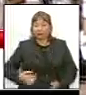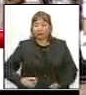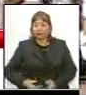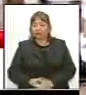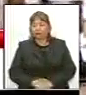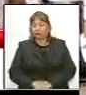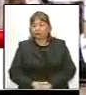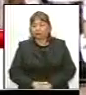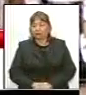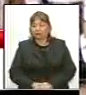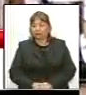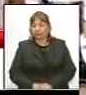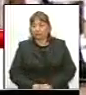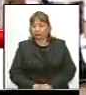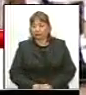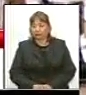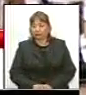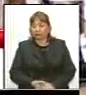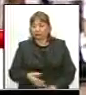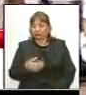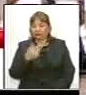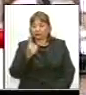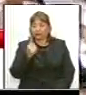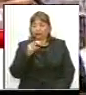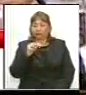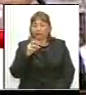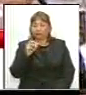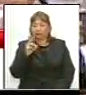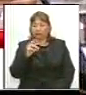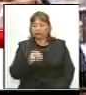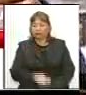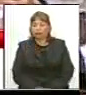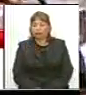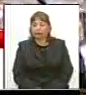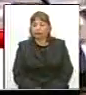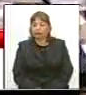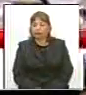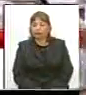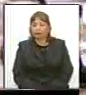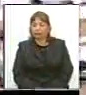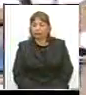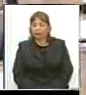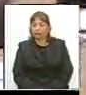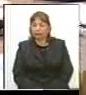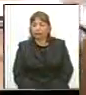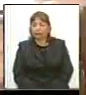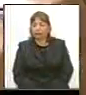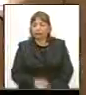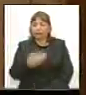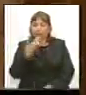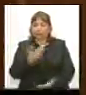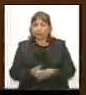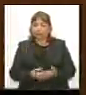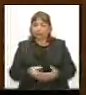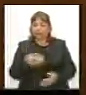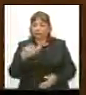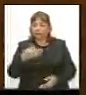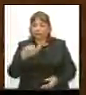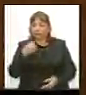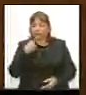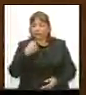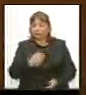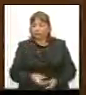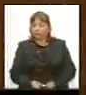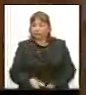Alberto Belaúnde, y luego la segunda interrupción a la señora Andrade. Congresista de Belaúnde tiene la palabra. Gracias, presidente. Gracias, colega. Sí, creo que